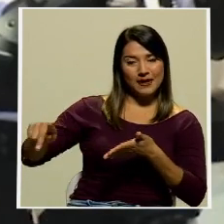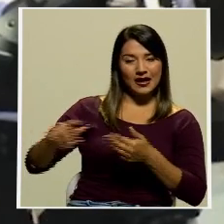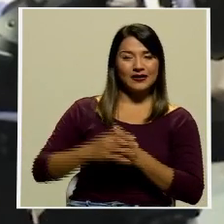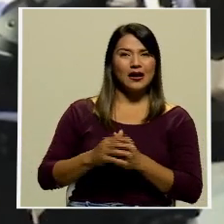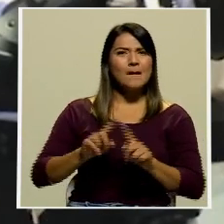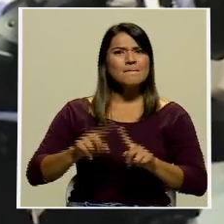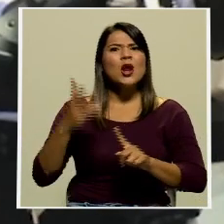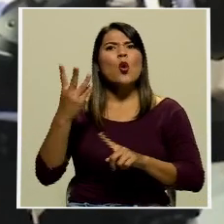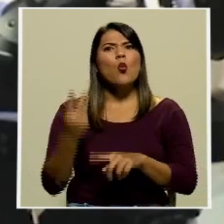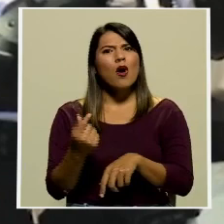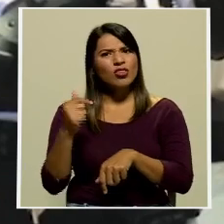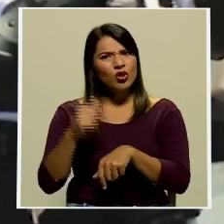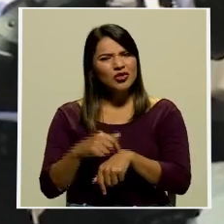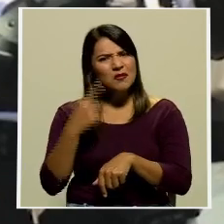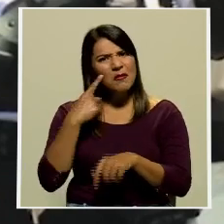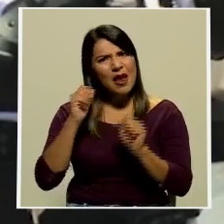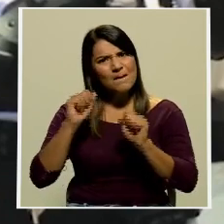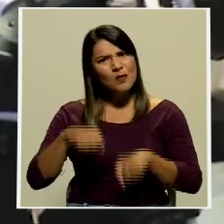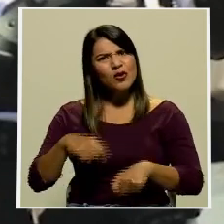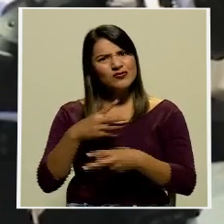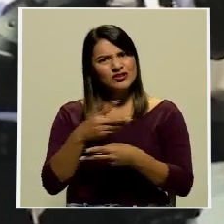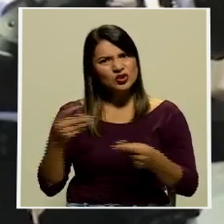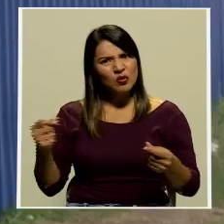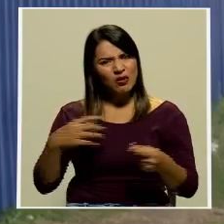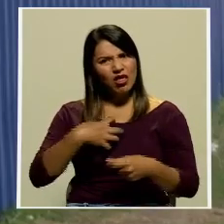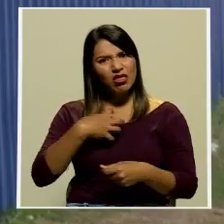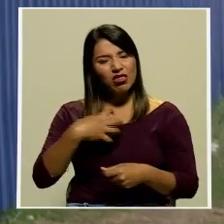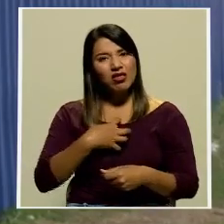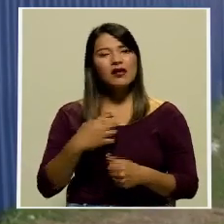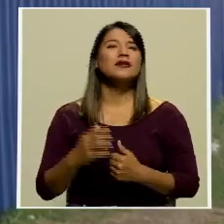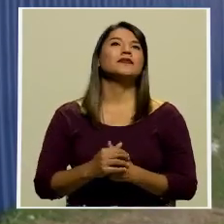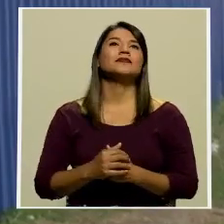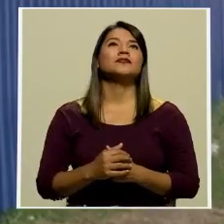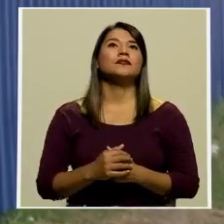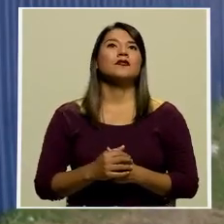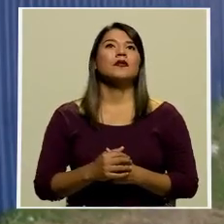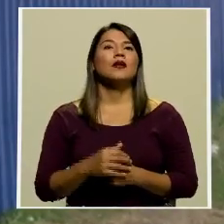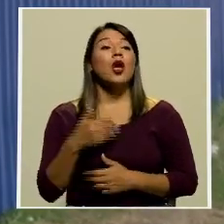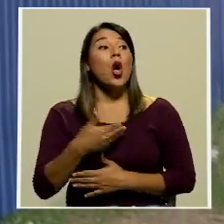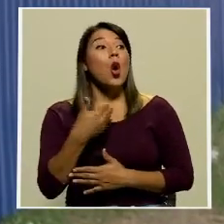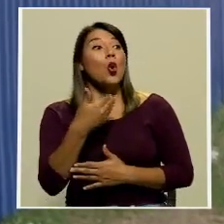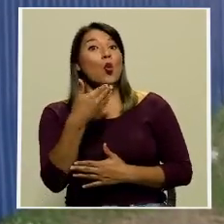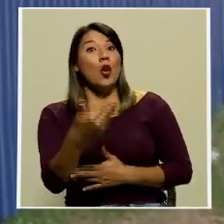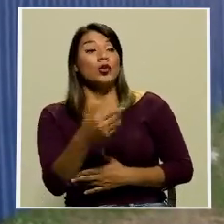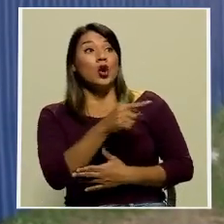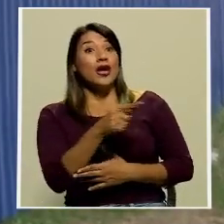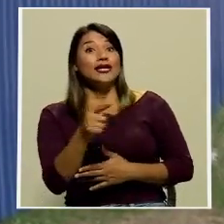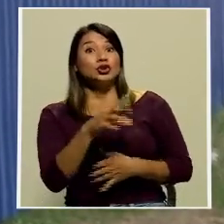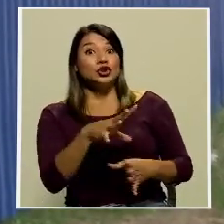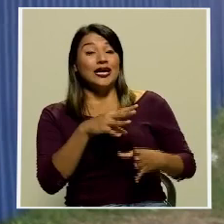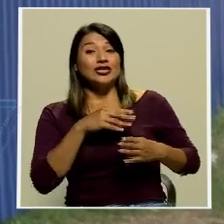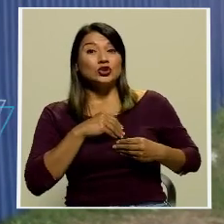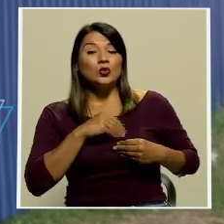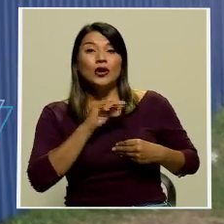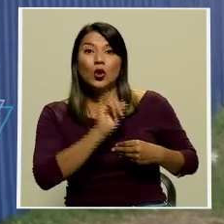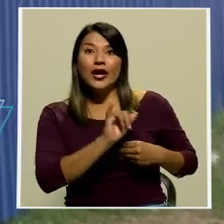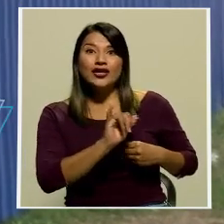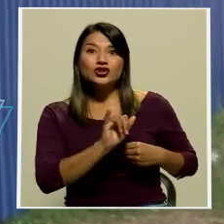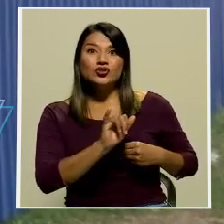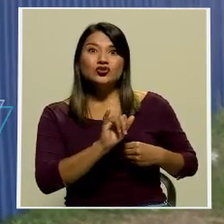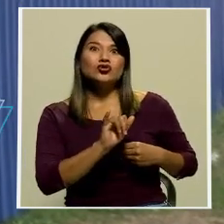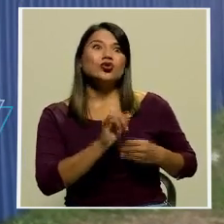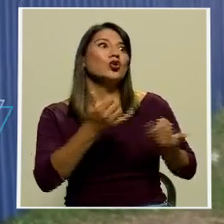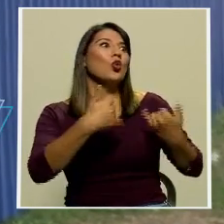¿cuánto tiempo tardan en resolver las impugnaciones? Cuando ellos asumieron eso, eran muchas y siguen siendo muchas